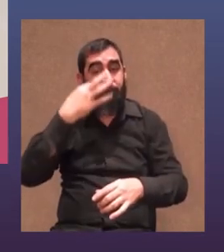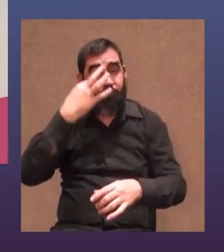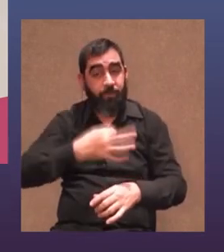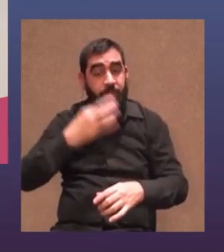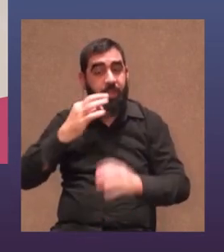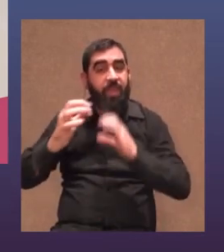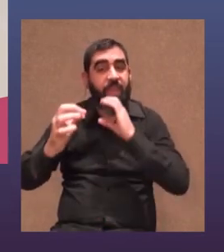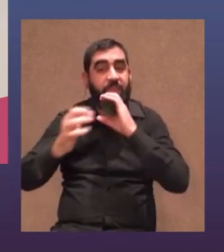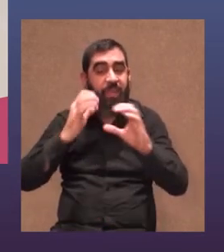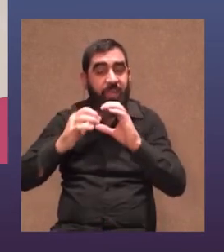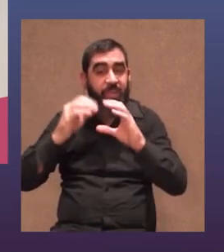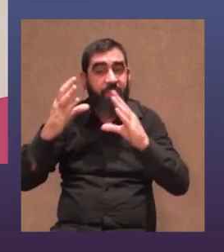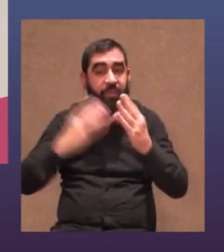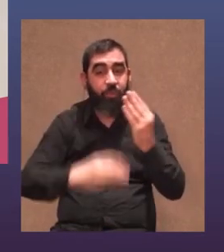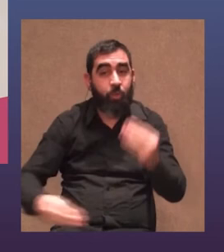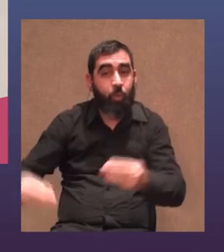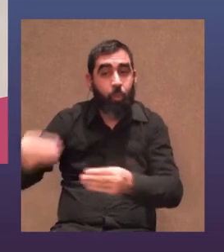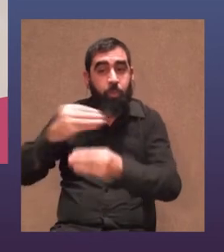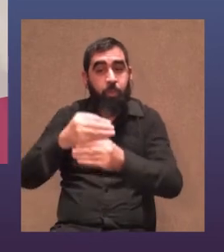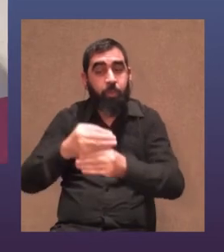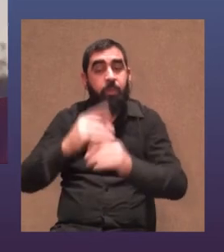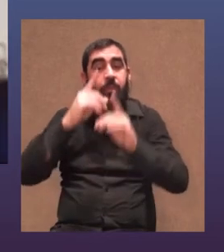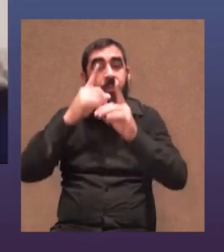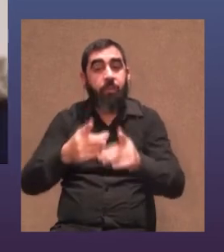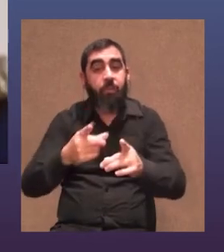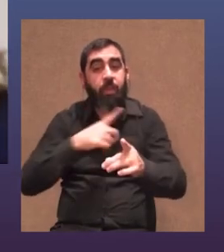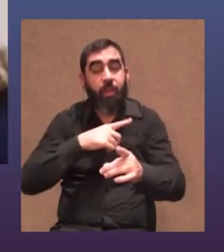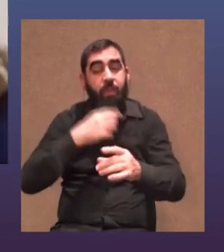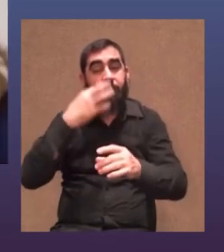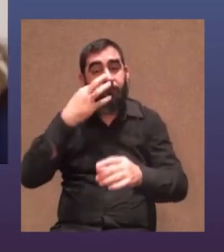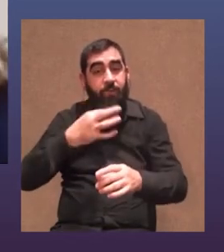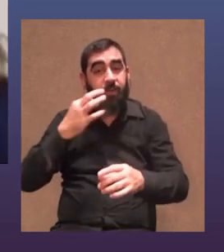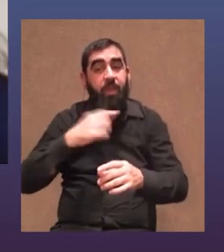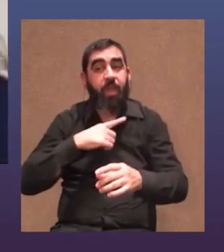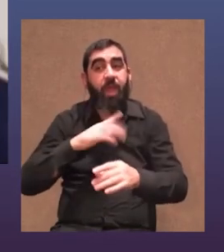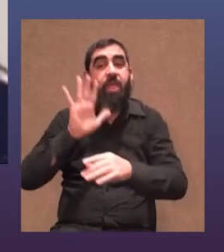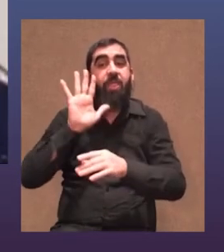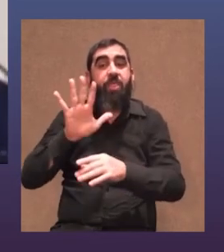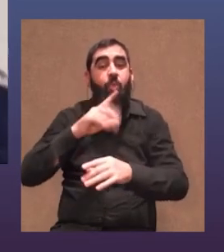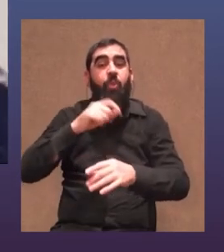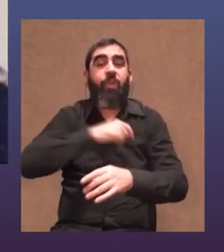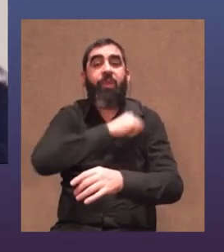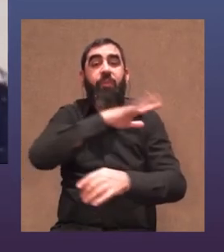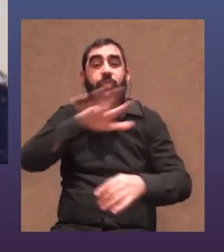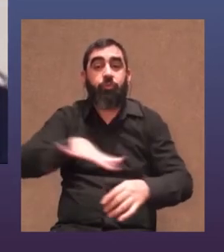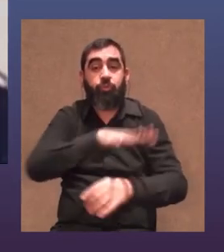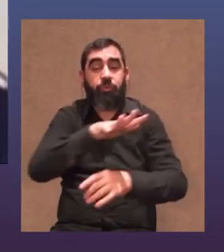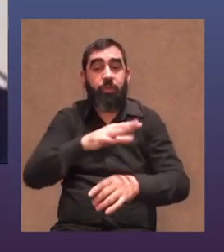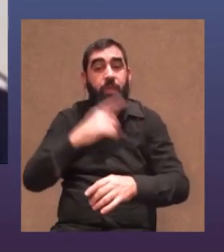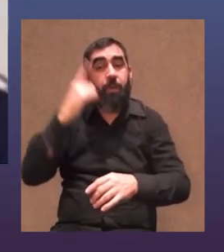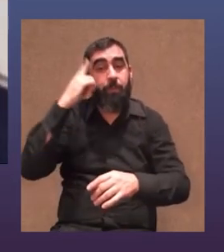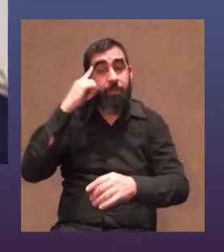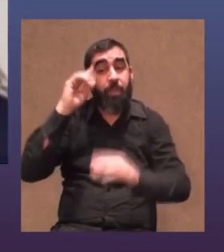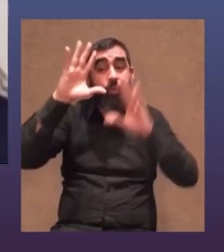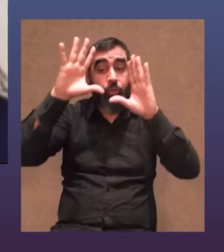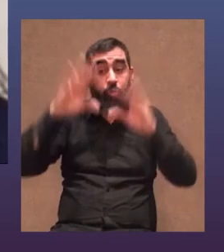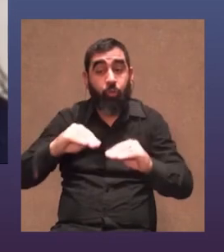esa complementariedad, creo que también, bueno, es un deber nuestro también como sociedad, ¿no? Pensar que todos